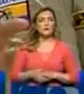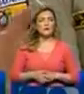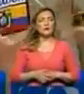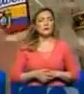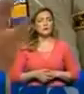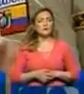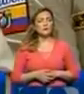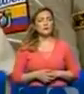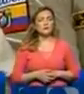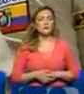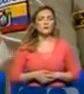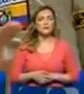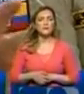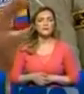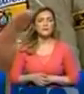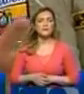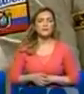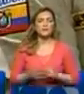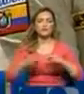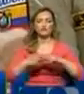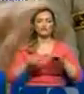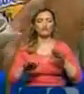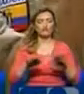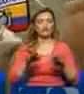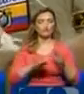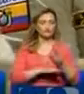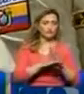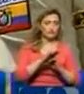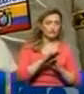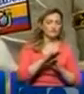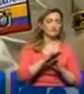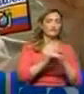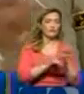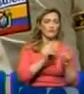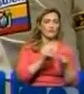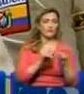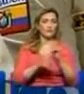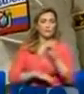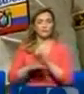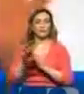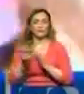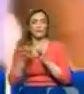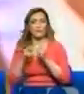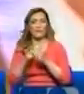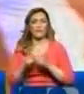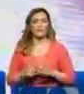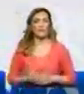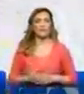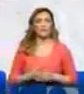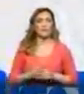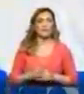siempre es una relación proporcional a mayor cantidad de población mayor cantidad de problemas